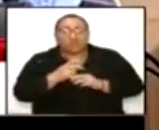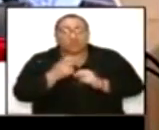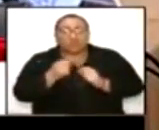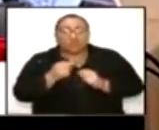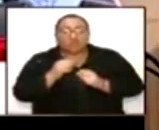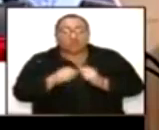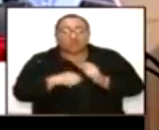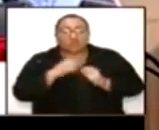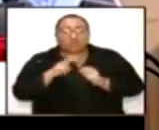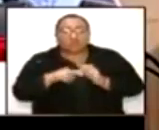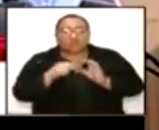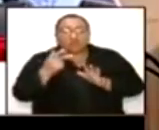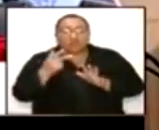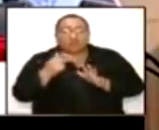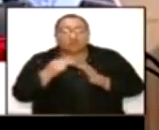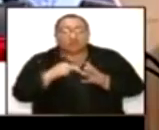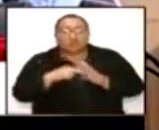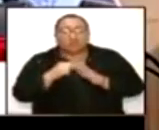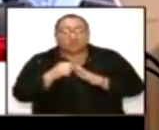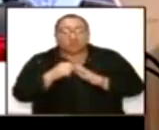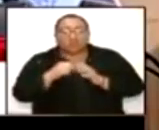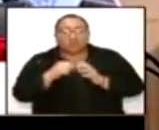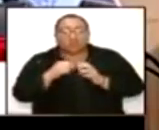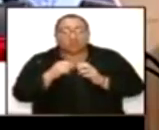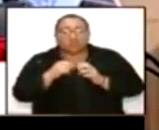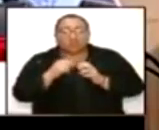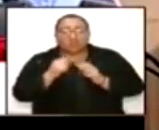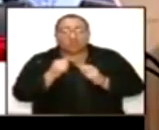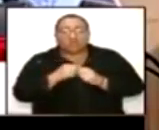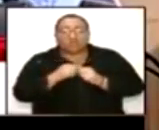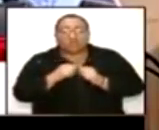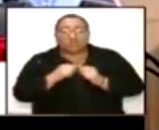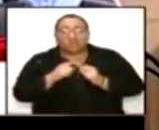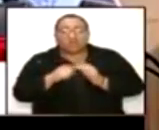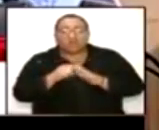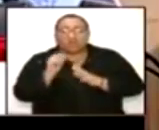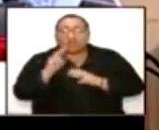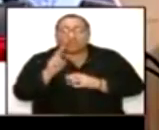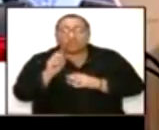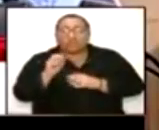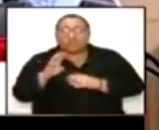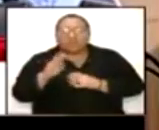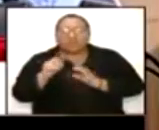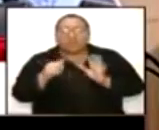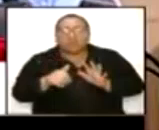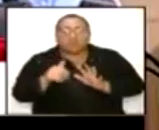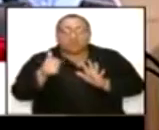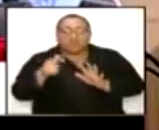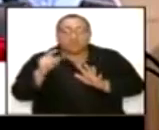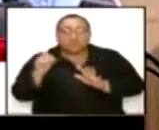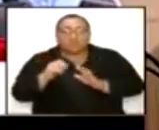año 2018 4.104 casos de violación sexual. El